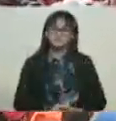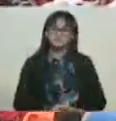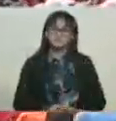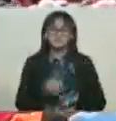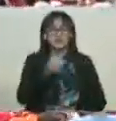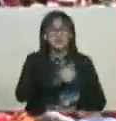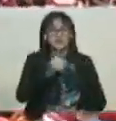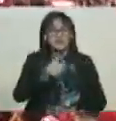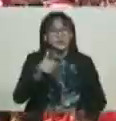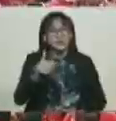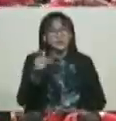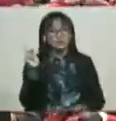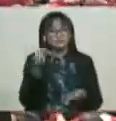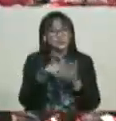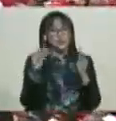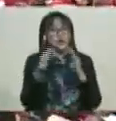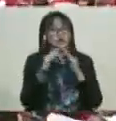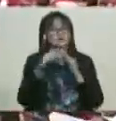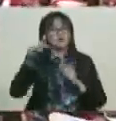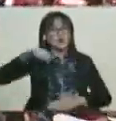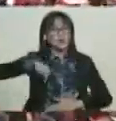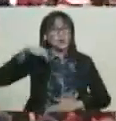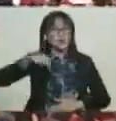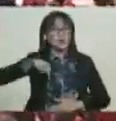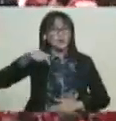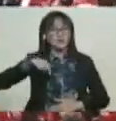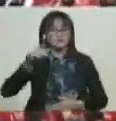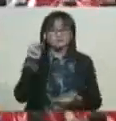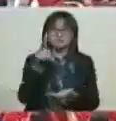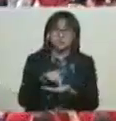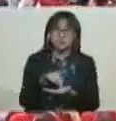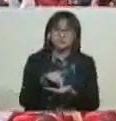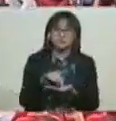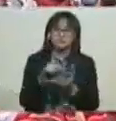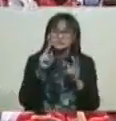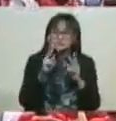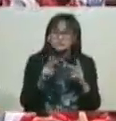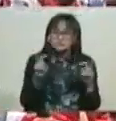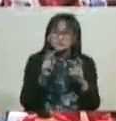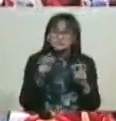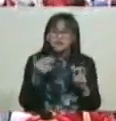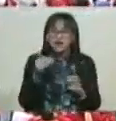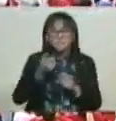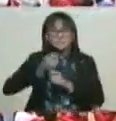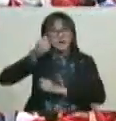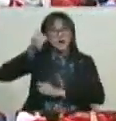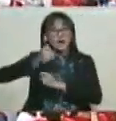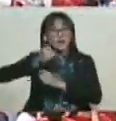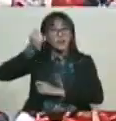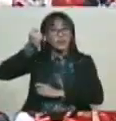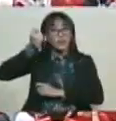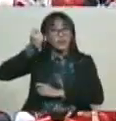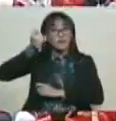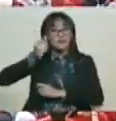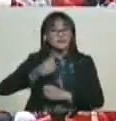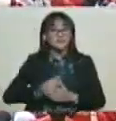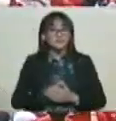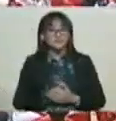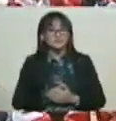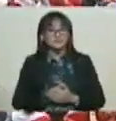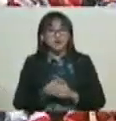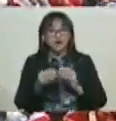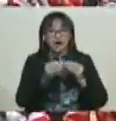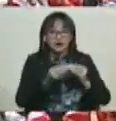cada uno cuando llega a su casa hoy revise si tienen paraguas y los